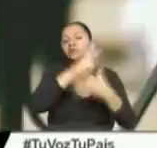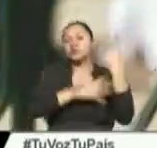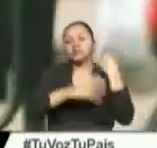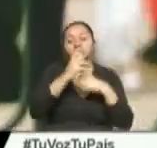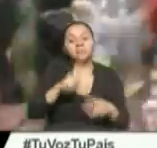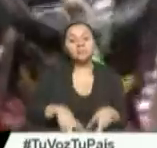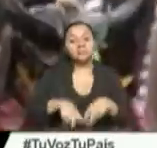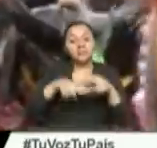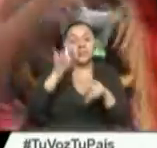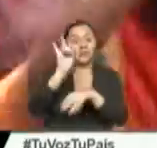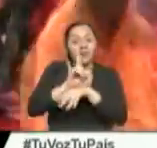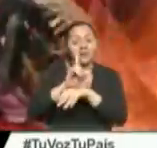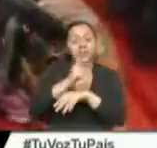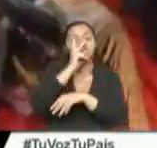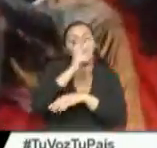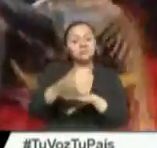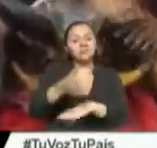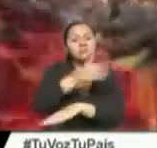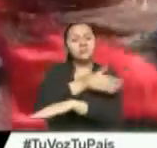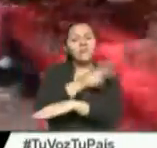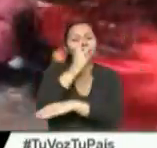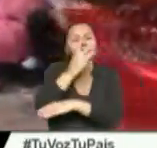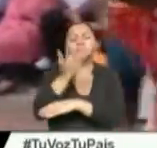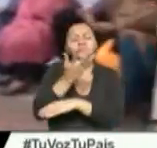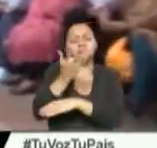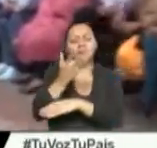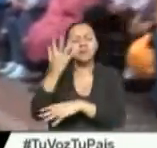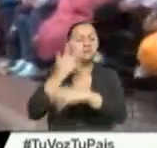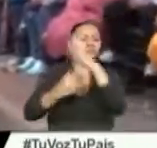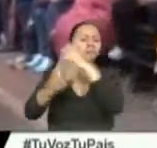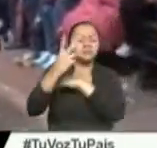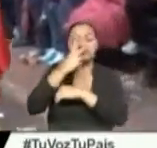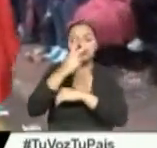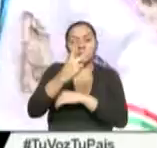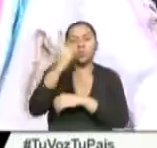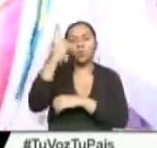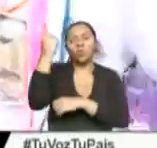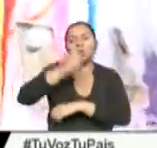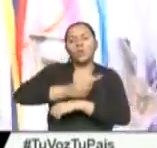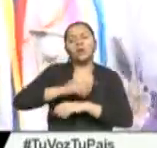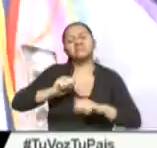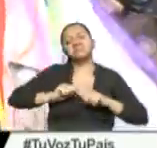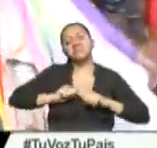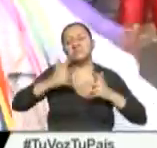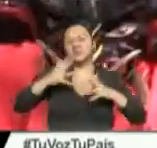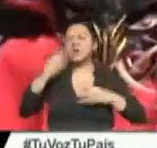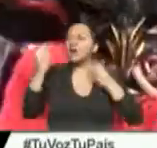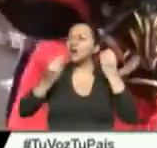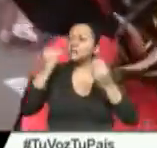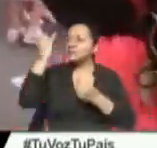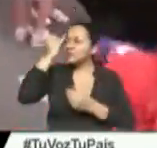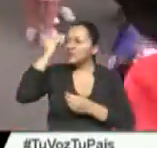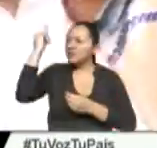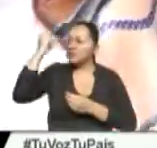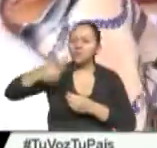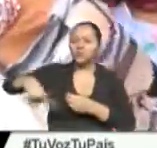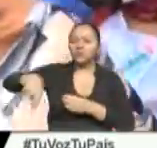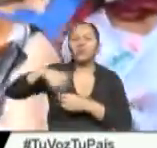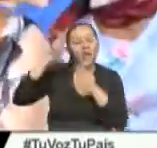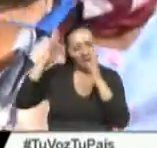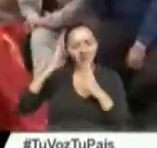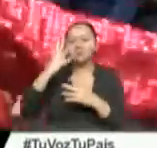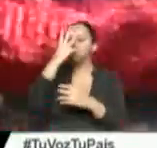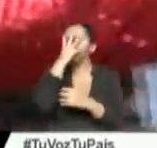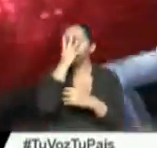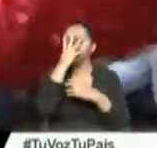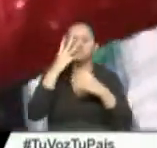de la Diablada fue cuando a los indígenas de la colonia les daban un día de descanso, el cual era aprovechado para disfrazarse de